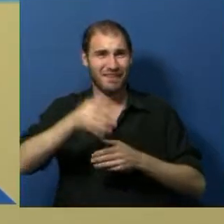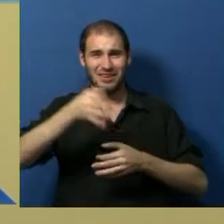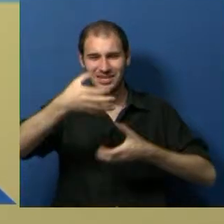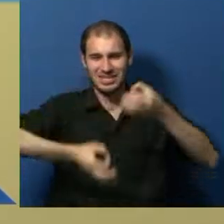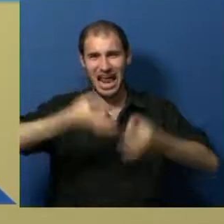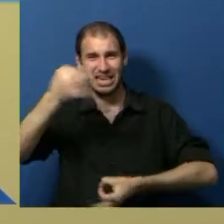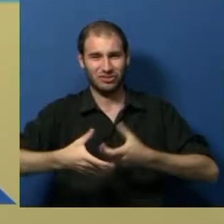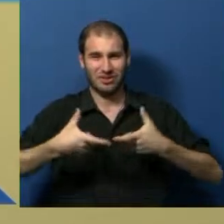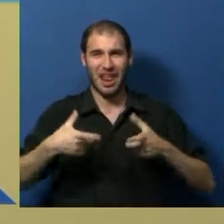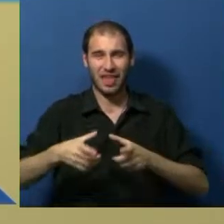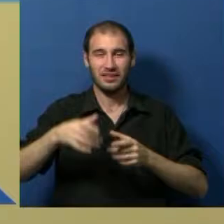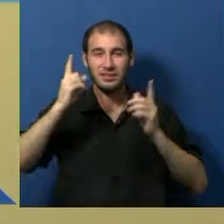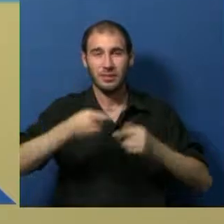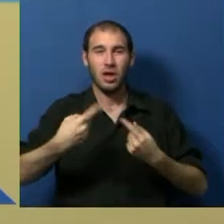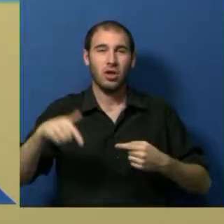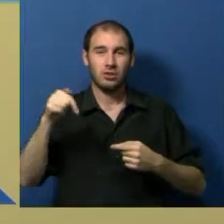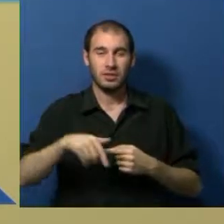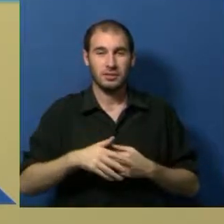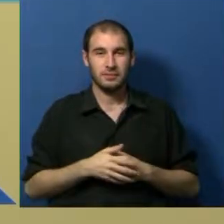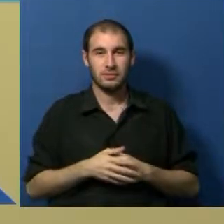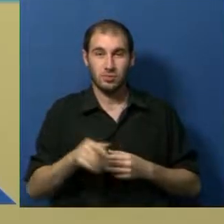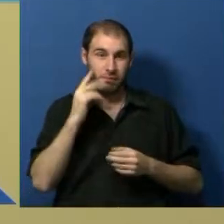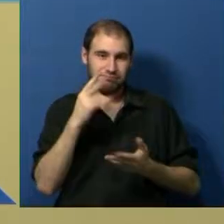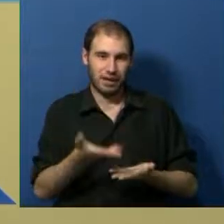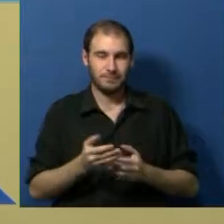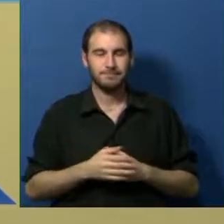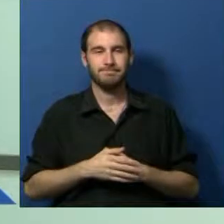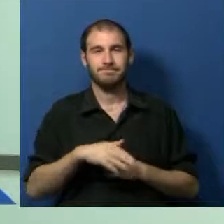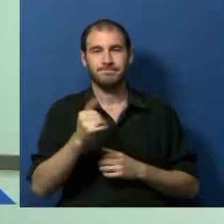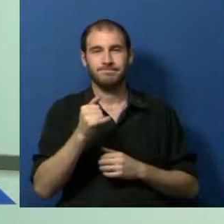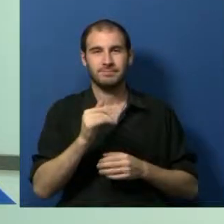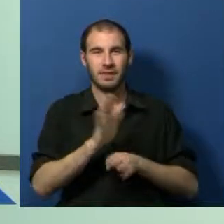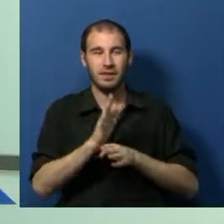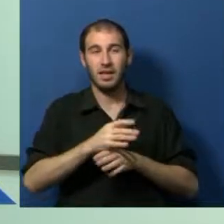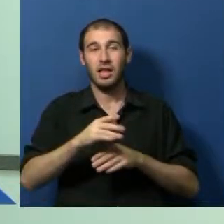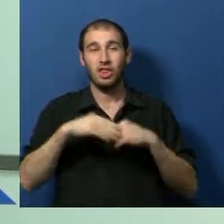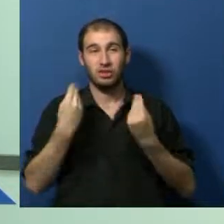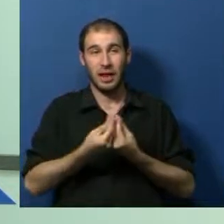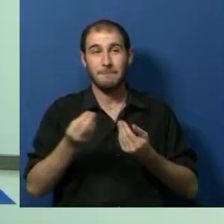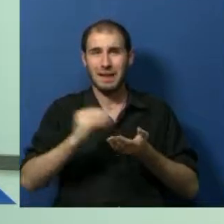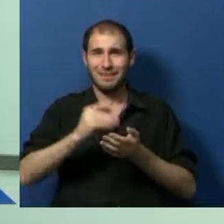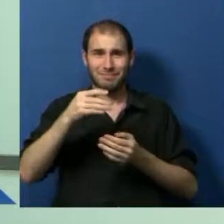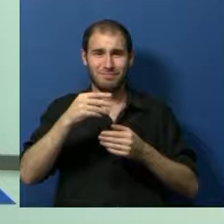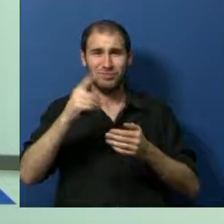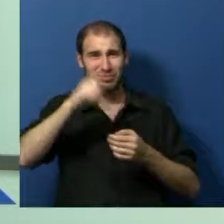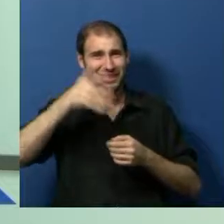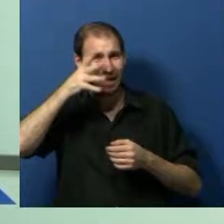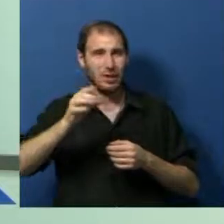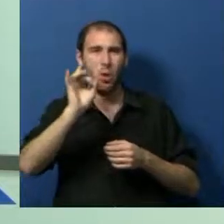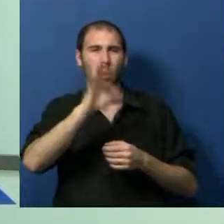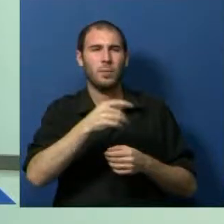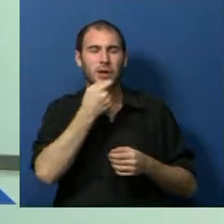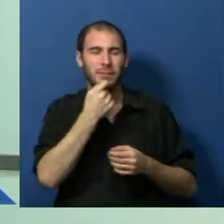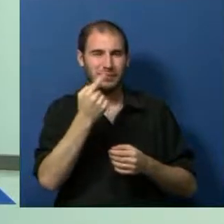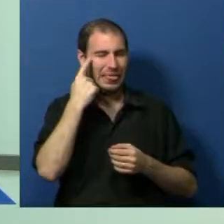de gran tamaño y bueno, las consecuencias que hemos visto. Absolutamente. O sea que además de la cantidad, sí fue severa la tormenta. Te iba a preguntar solamente,